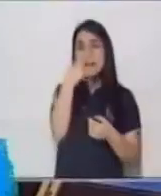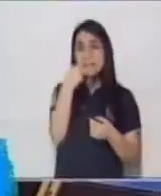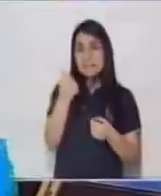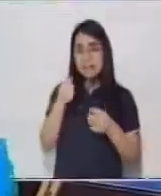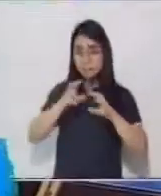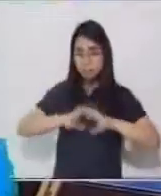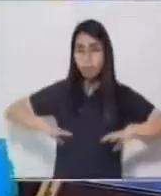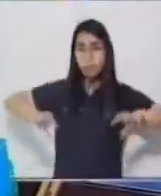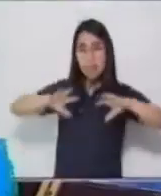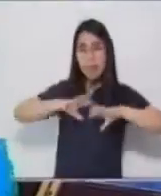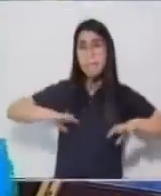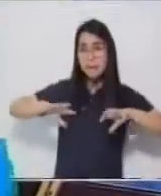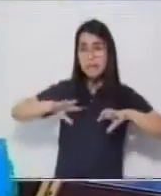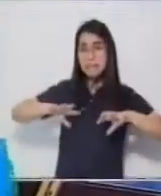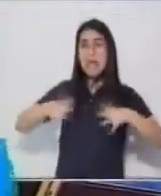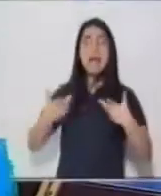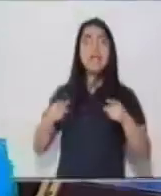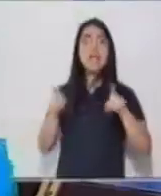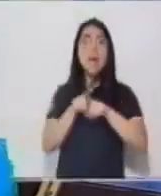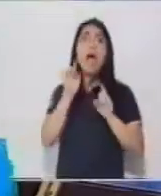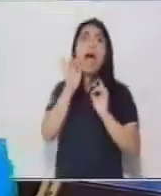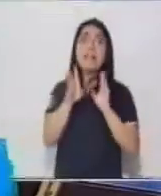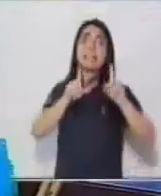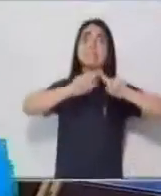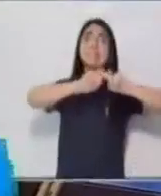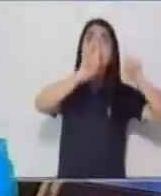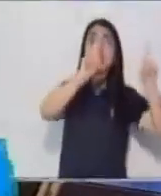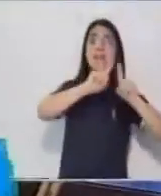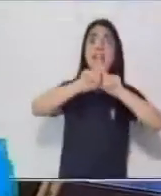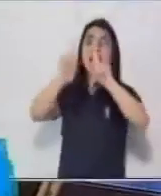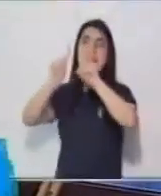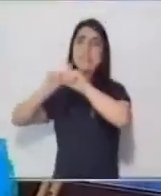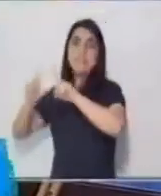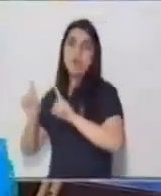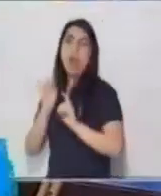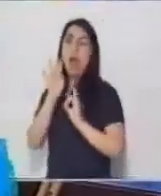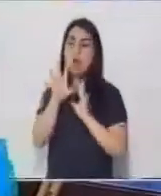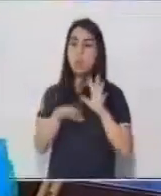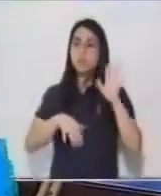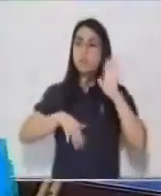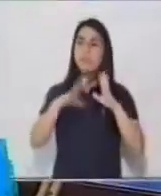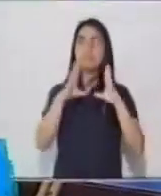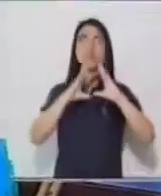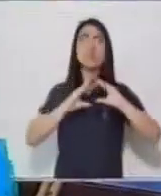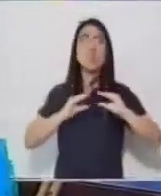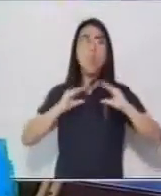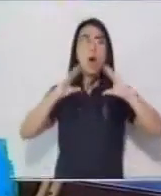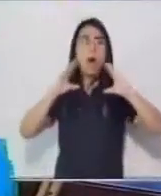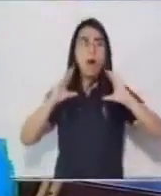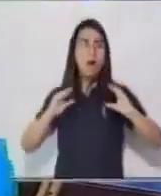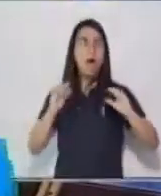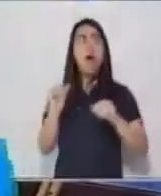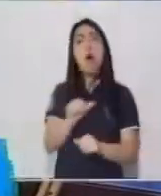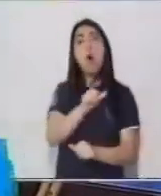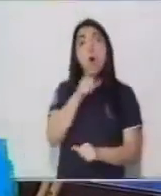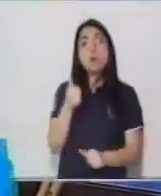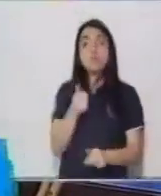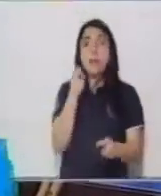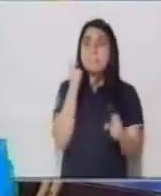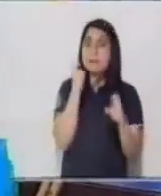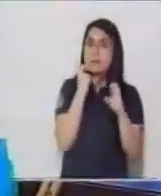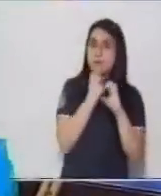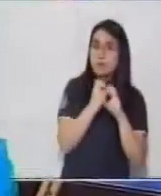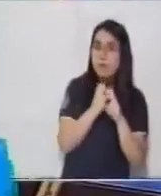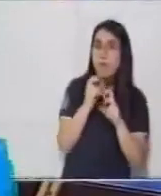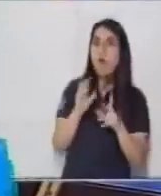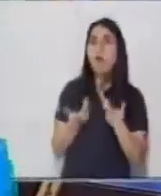del pastel 3 leches es una masa tipo soufflé. ¿Por qué tipo soufflé? Porque está hecha a base más de huevo que